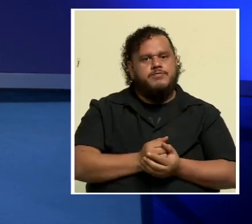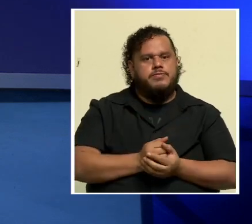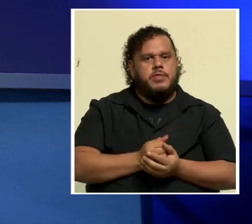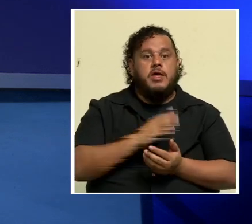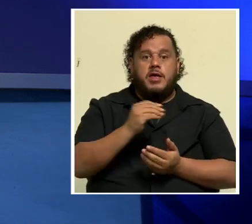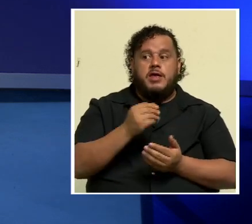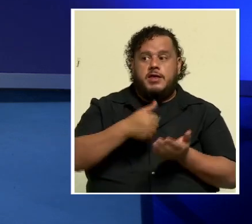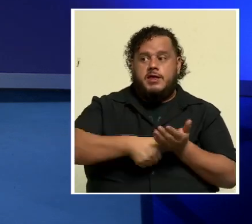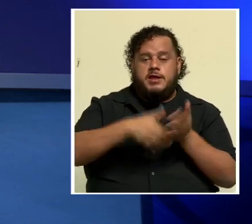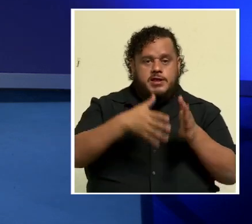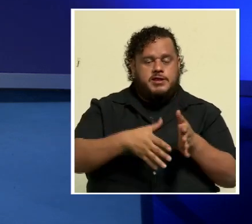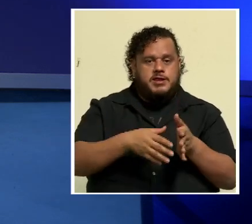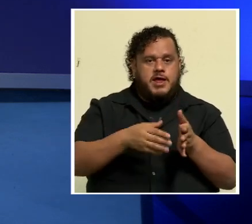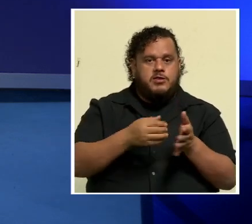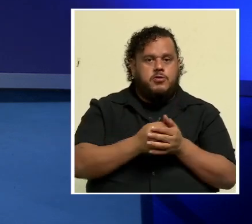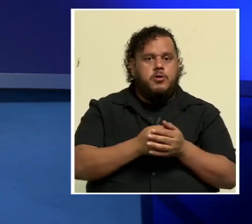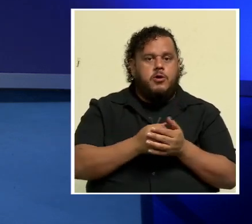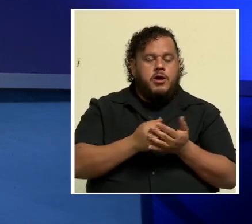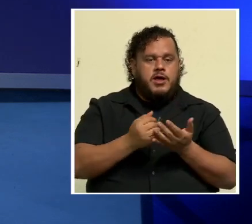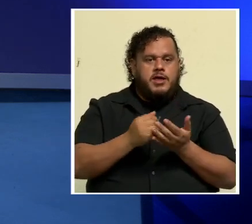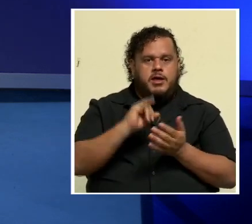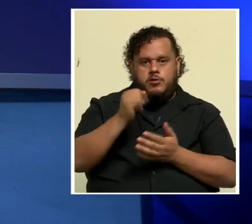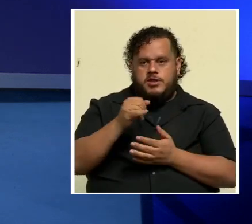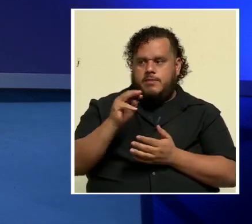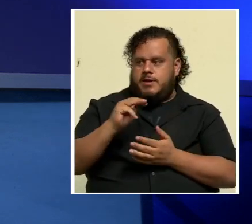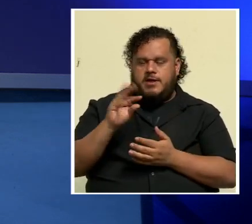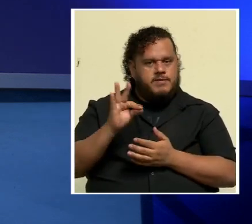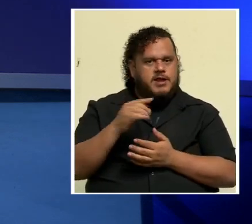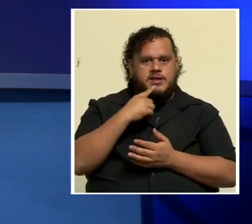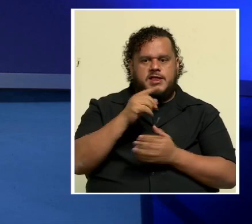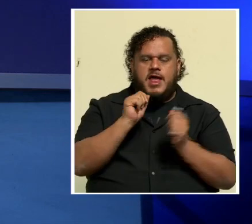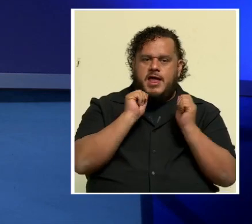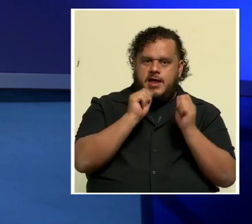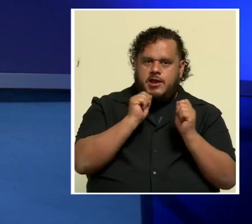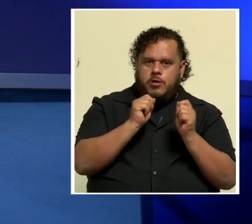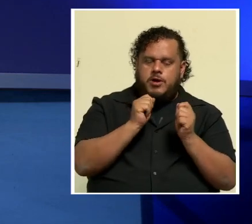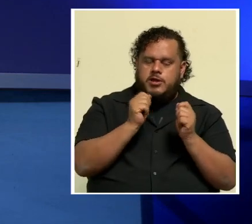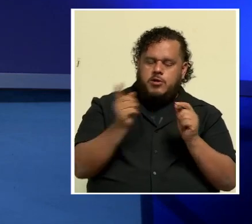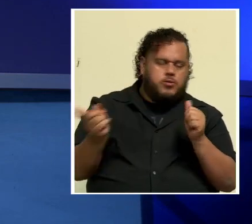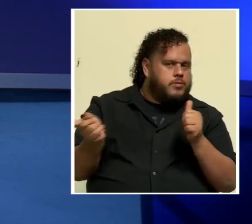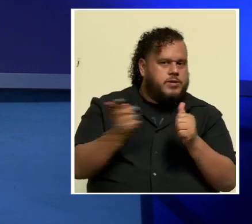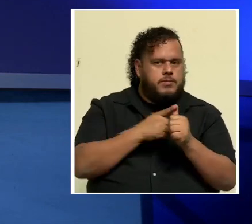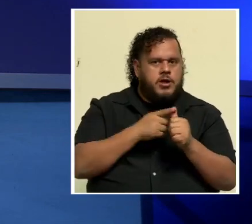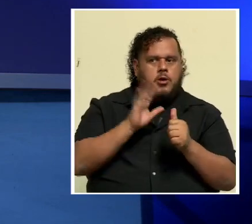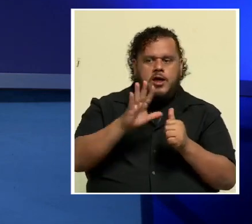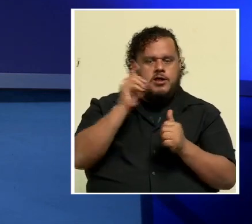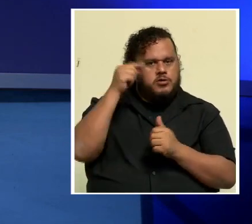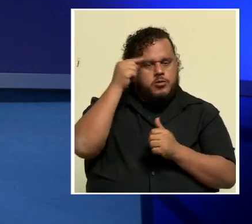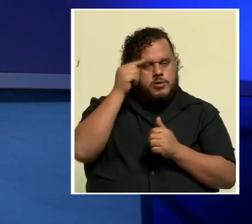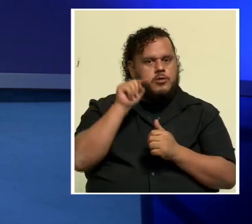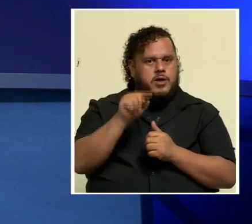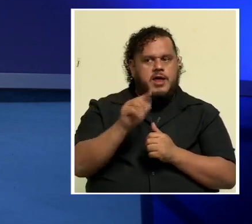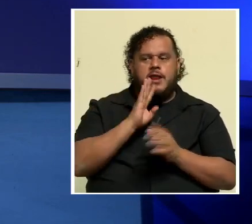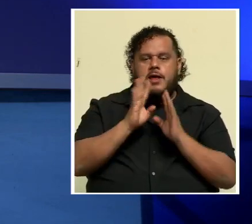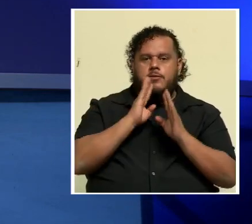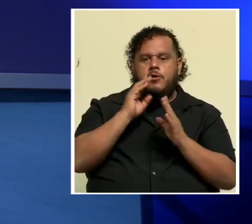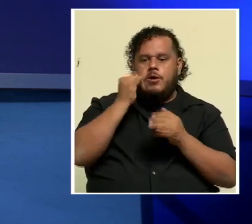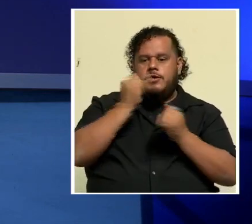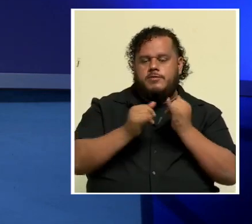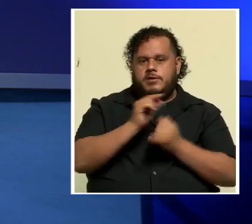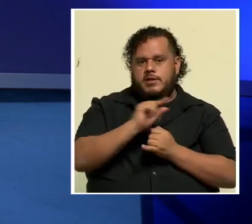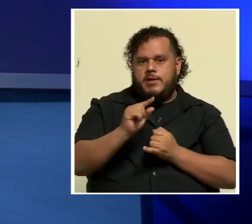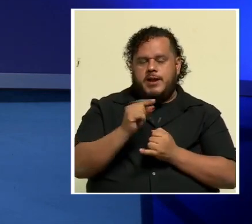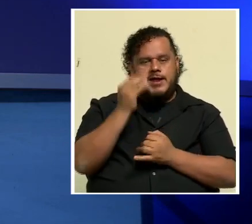Y el candidato José María Figueres asegura que la educación será una prioridad en un eventual gobierno suyo. El candidato comentó este fin de semana